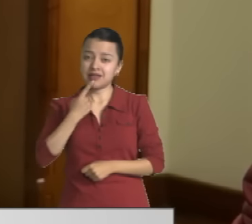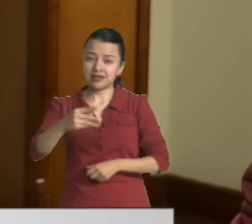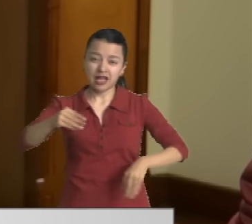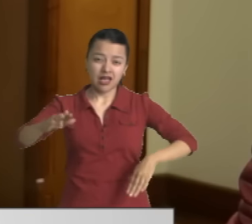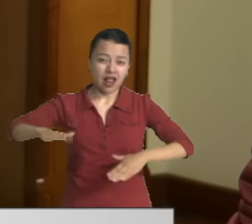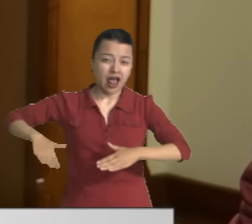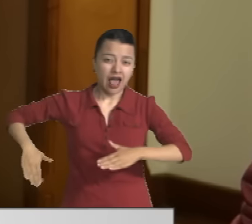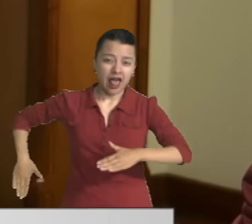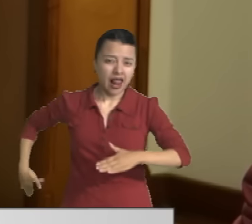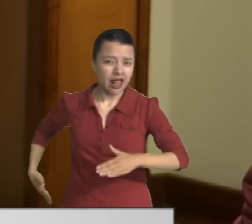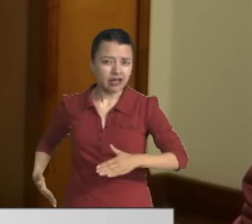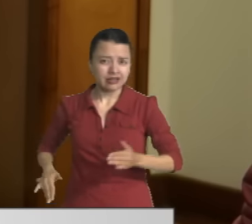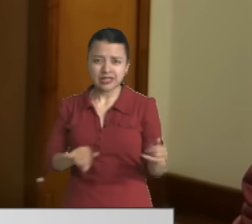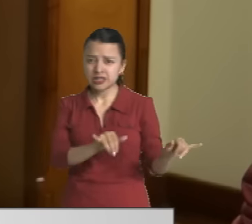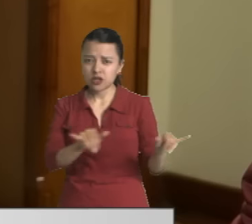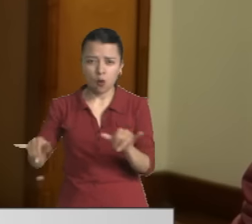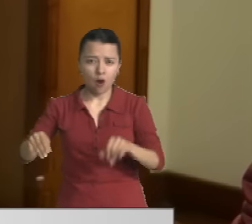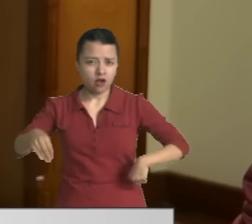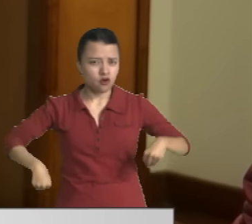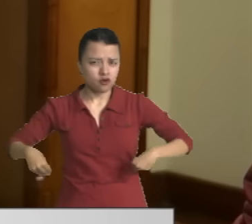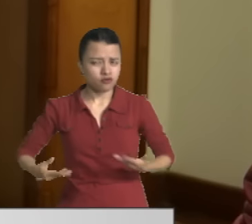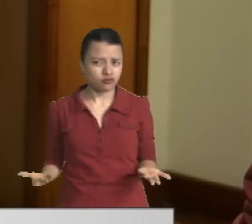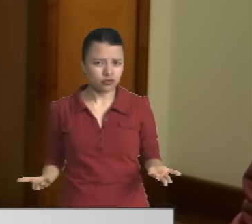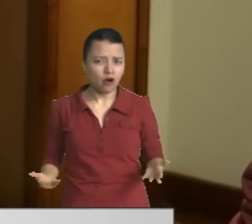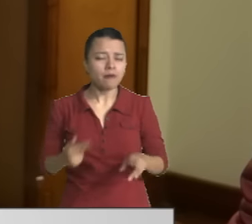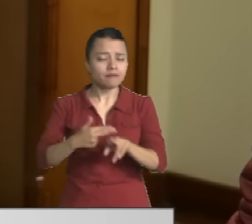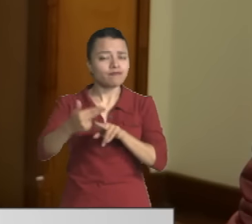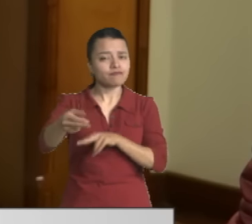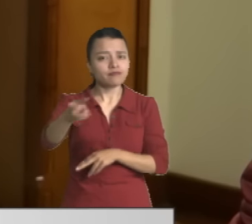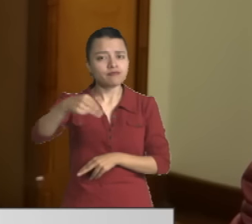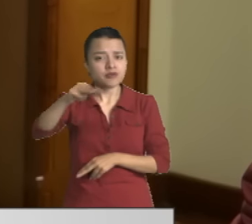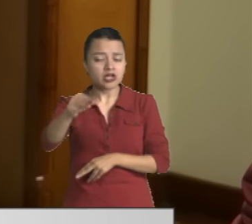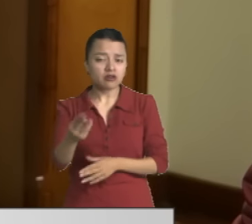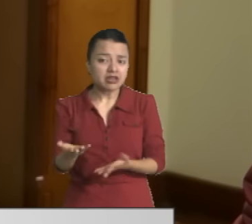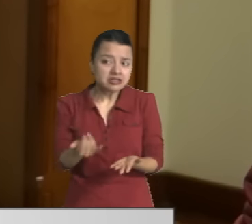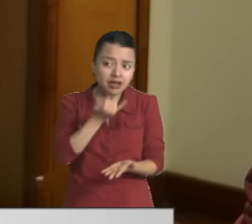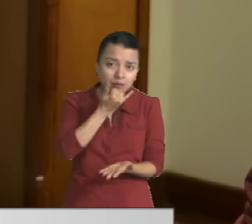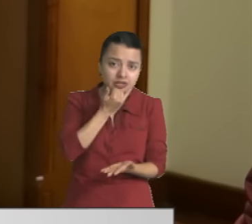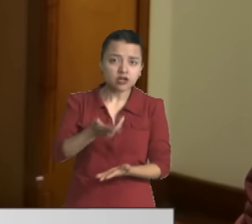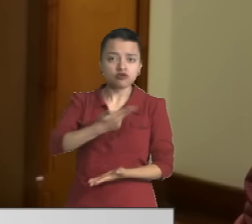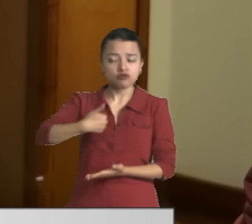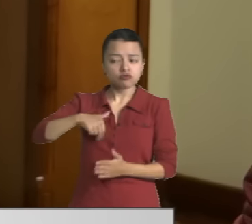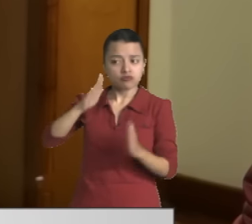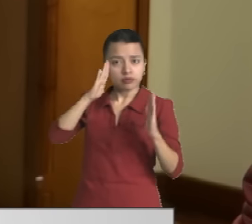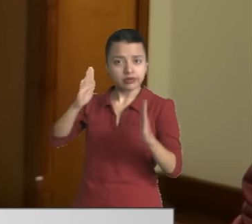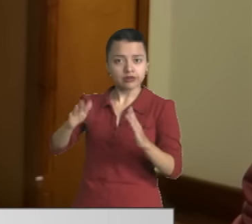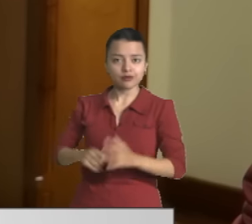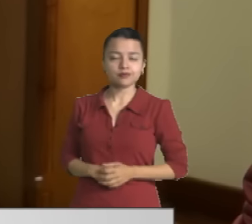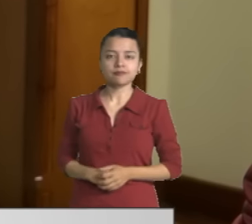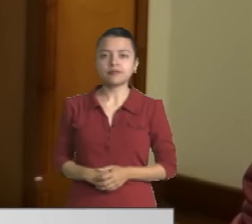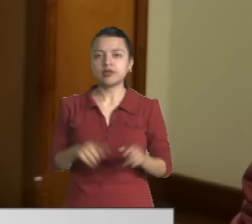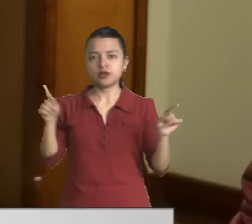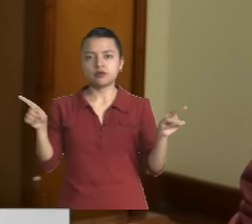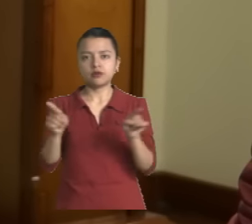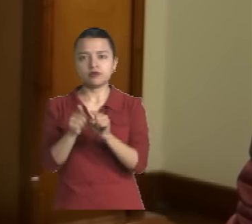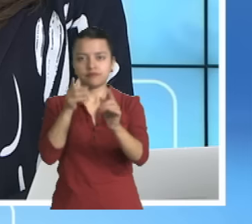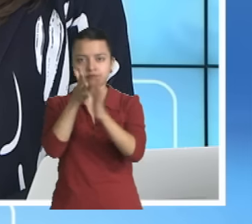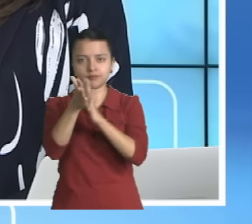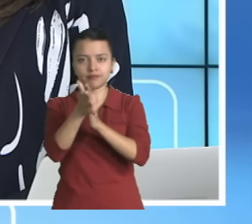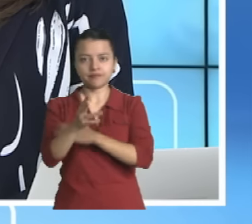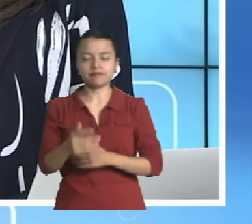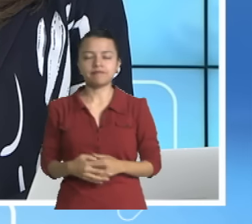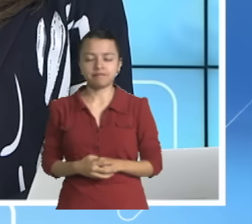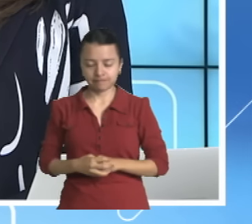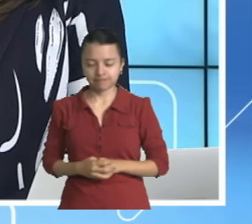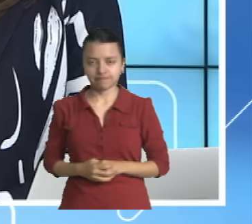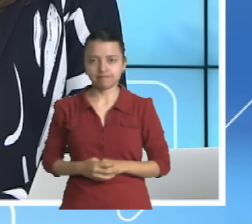el Consejo de Bogotá en plenaria, como les contaba, el próximo miércoles. Estaremos entonces muy atentos a todo lo que ocurra. Por ahora es la información que emitimos desde el